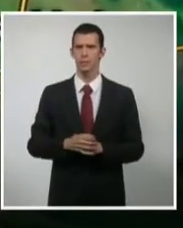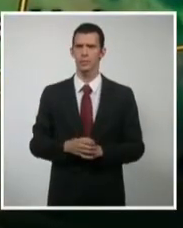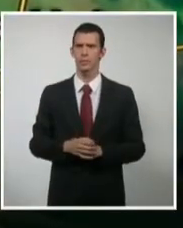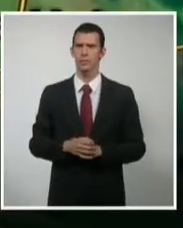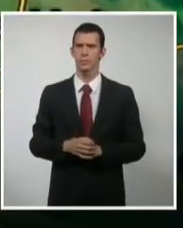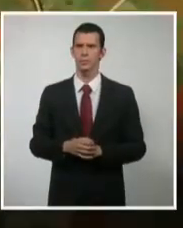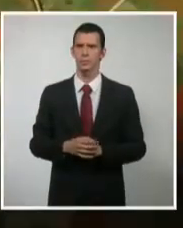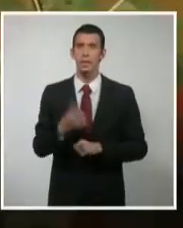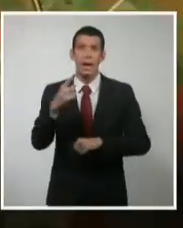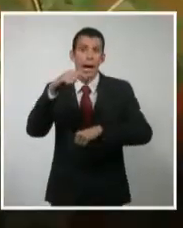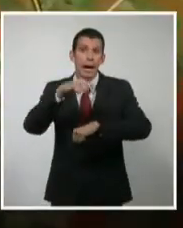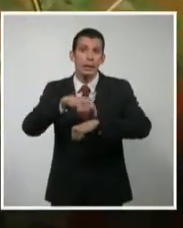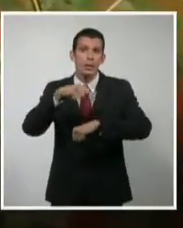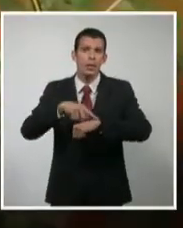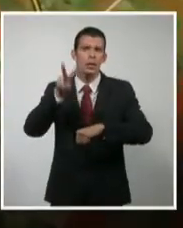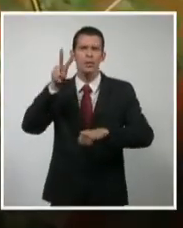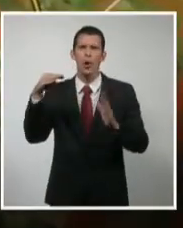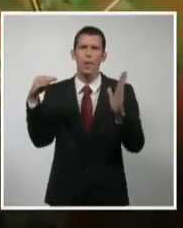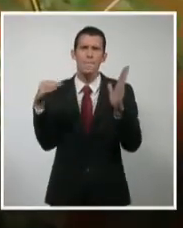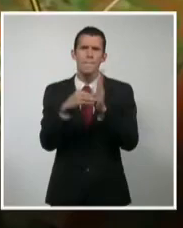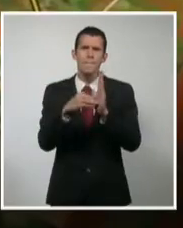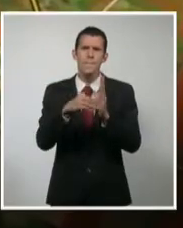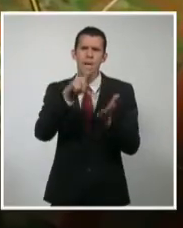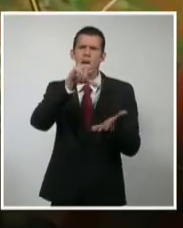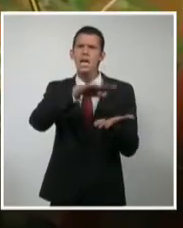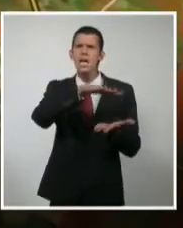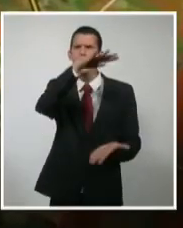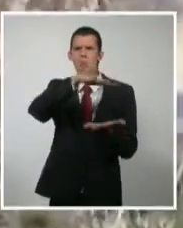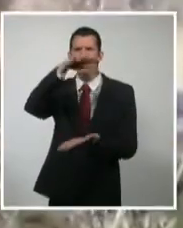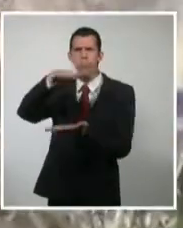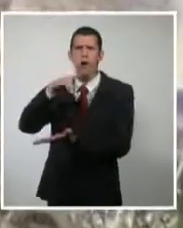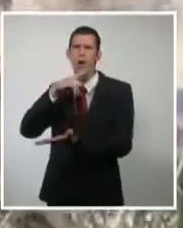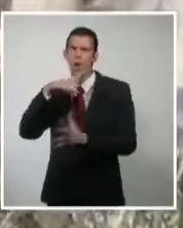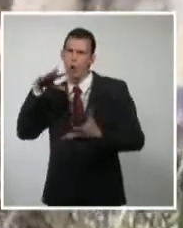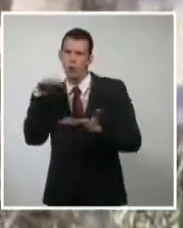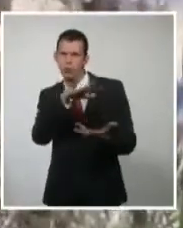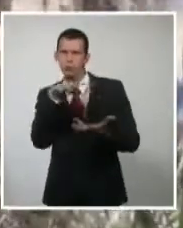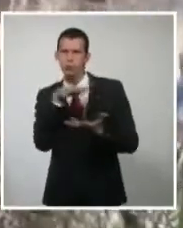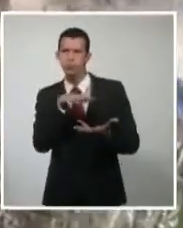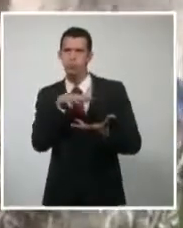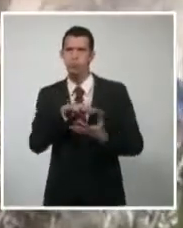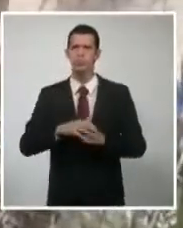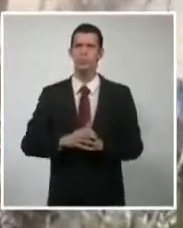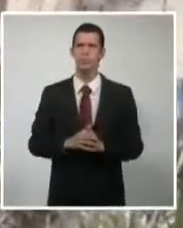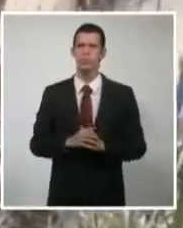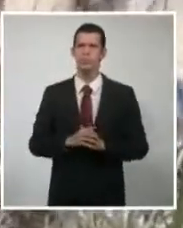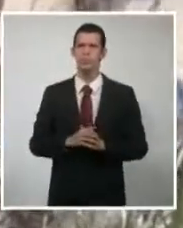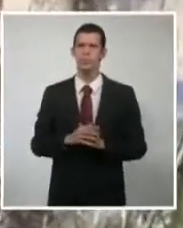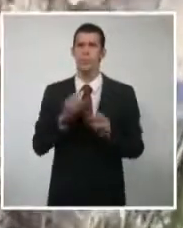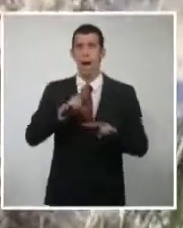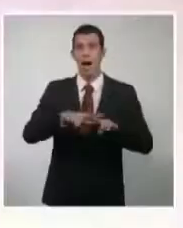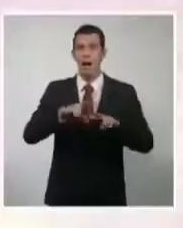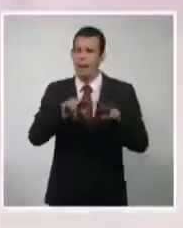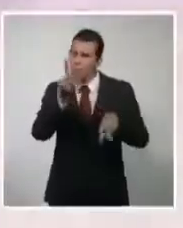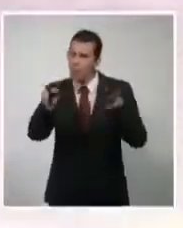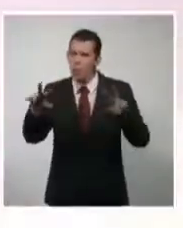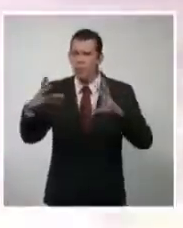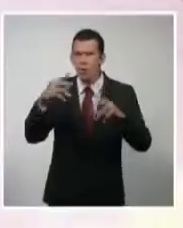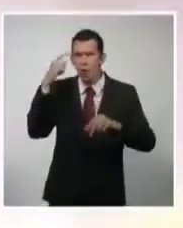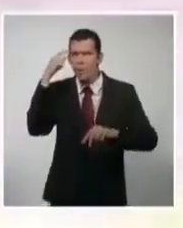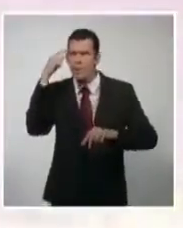por segundo. En la ciudad se implementa la búsqueda de agua en fuentes propias para usos no